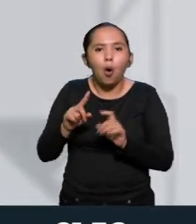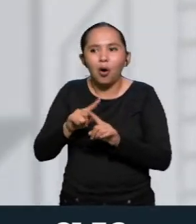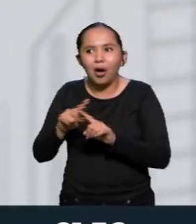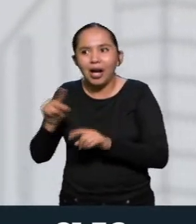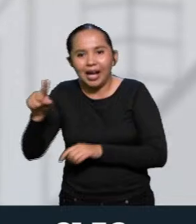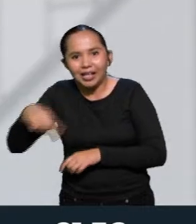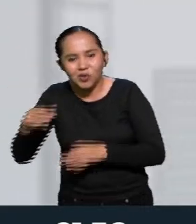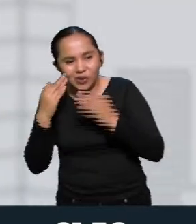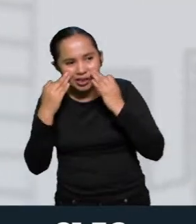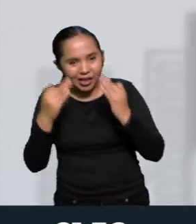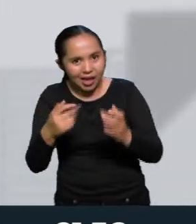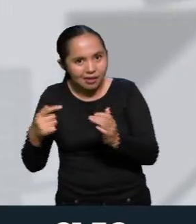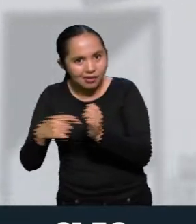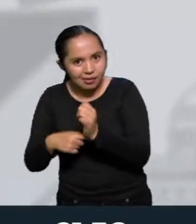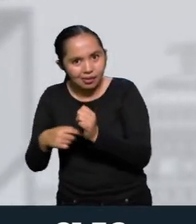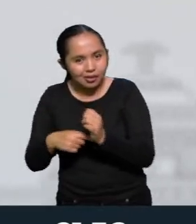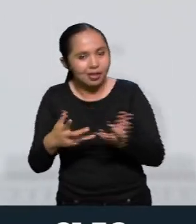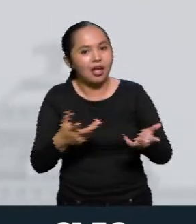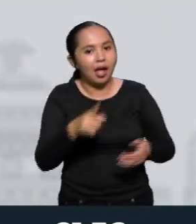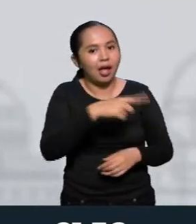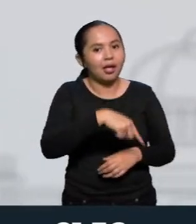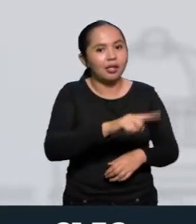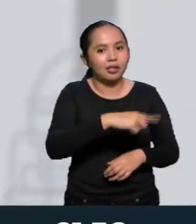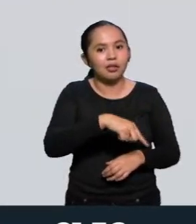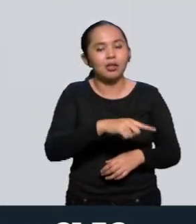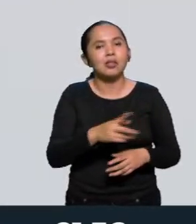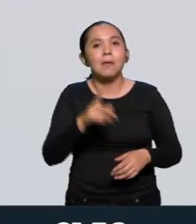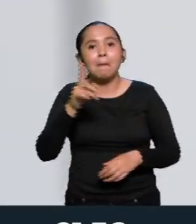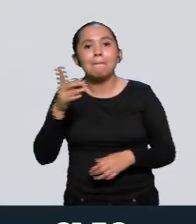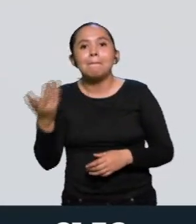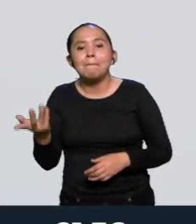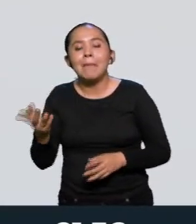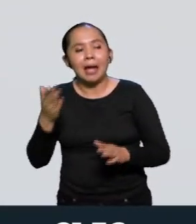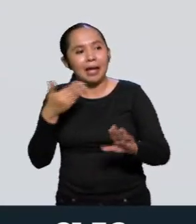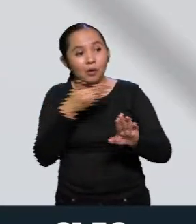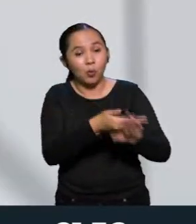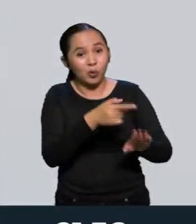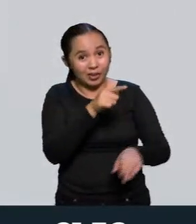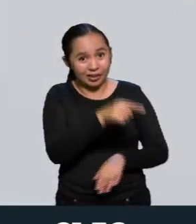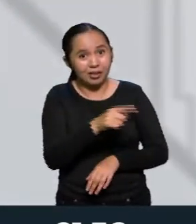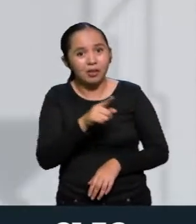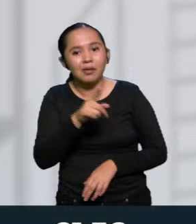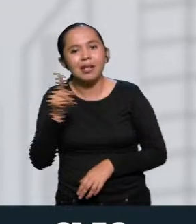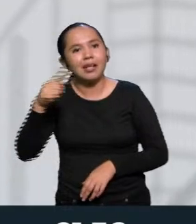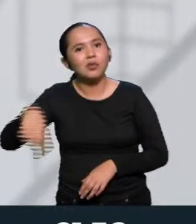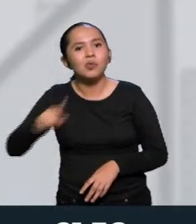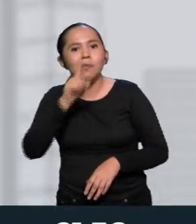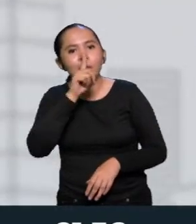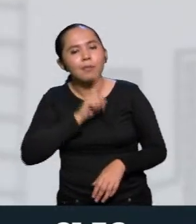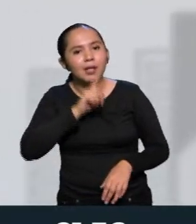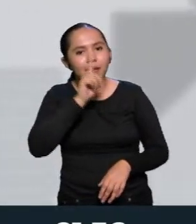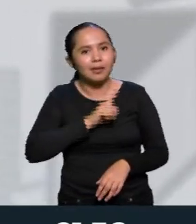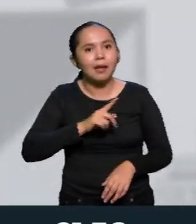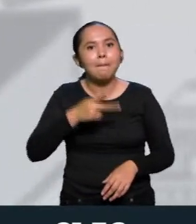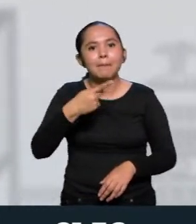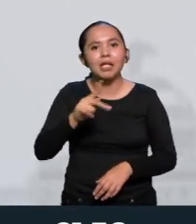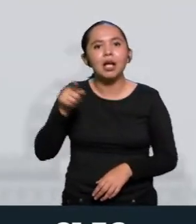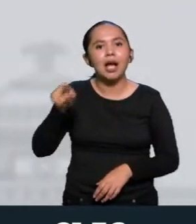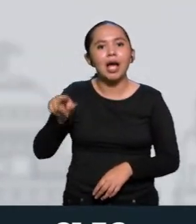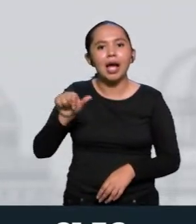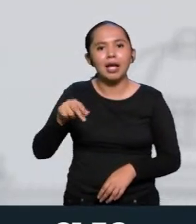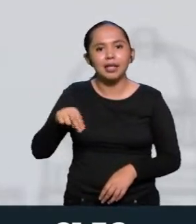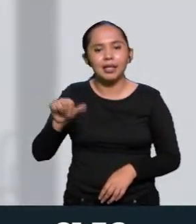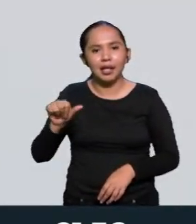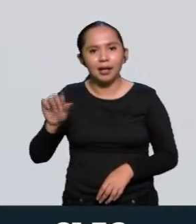declararon en contra de él y a él sí lo encontraron culpable, mienten, pero que de acuerdo a las investigaciones de Anabel Hernández,